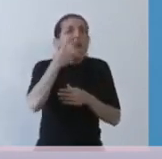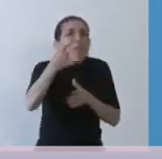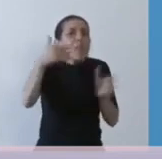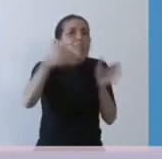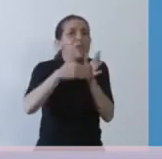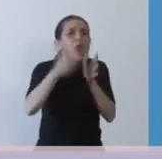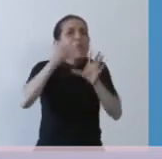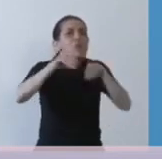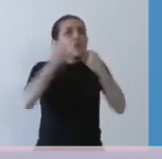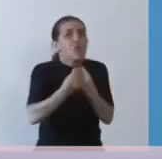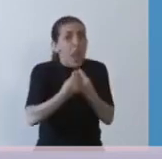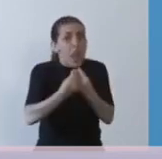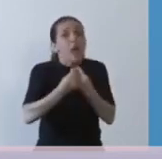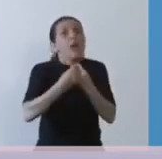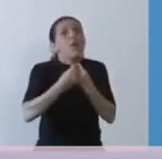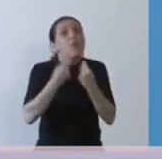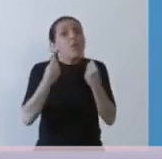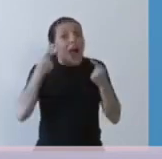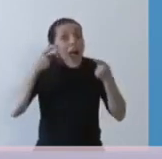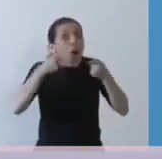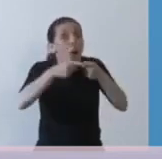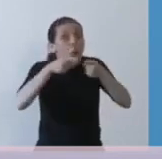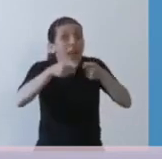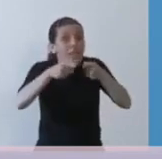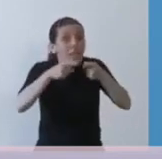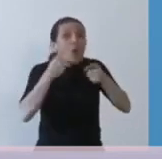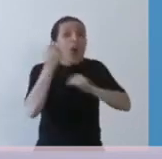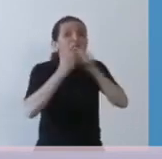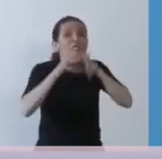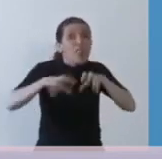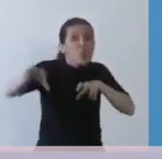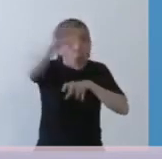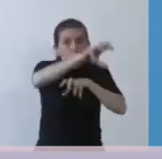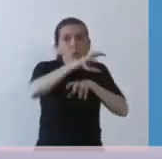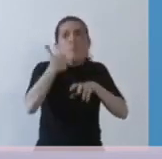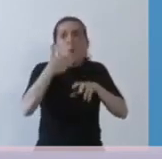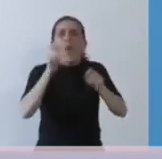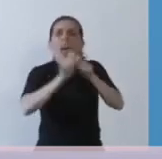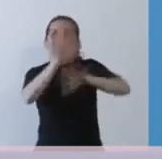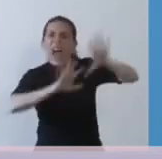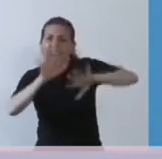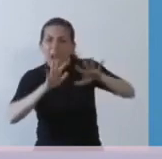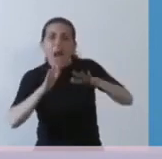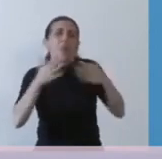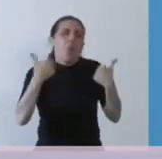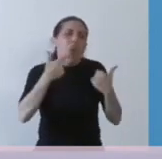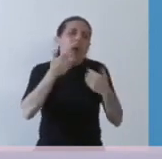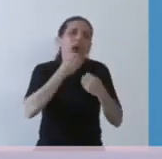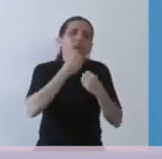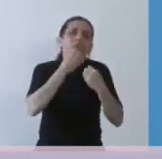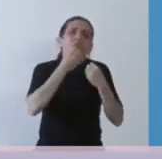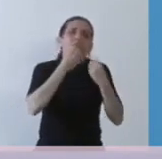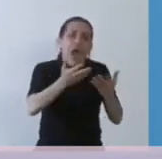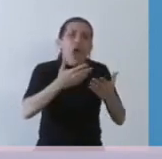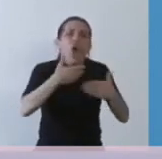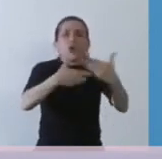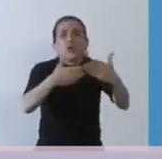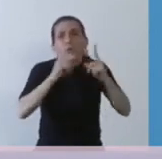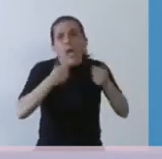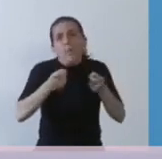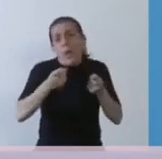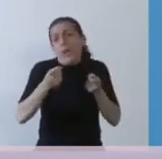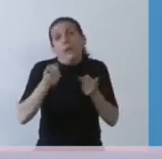pesos destinado justamente a realizar obras de infraestructura mejora de capacidades y también